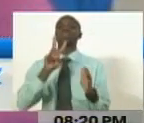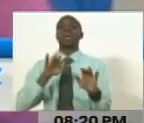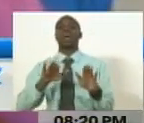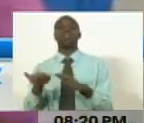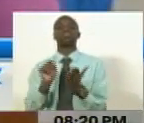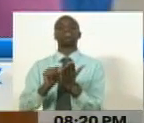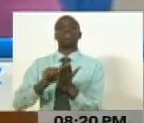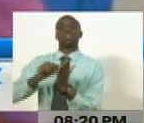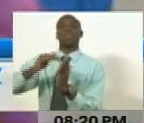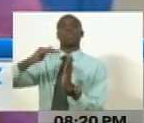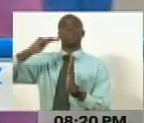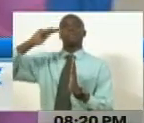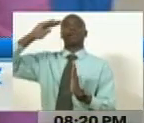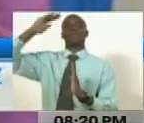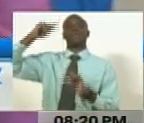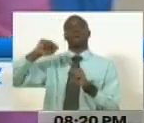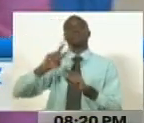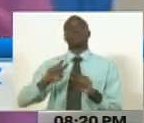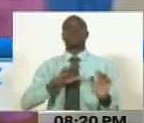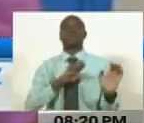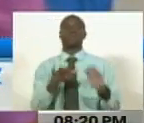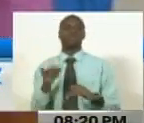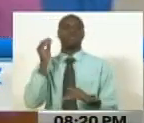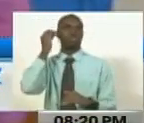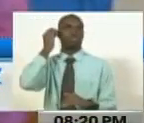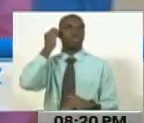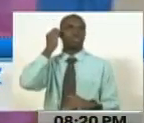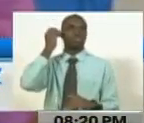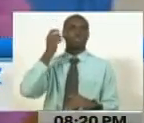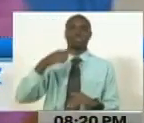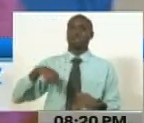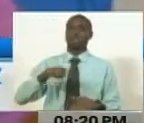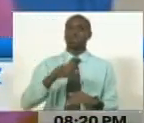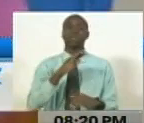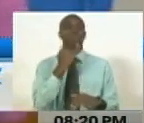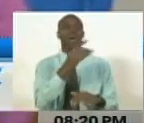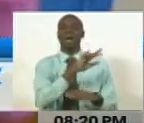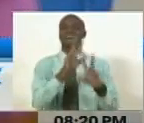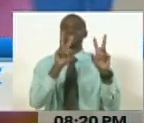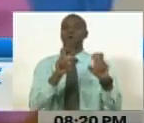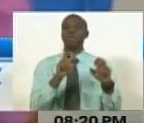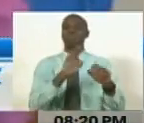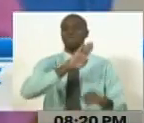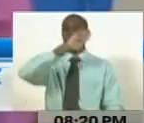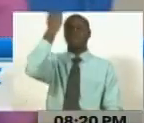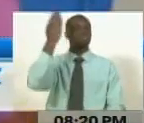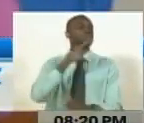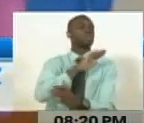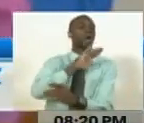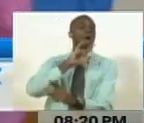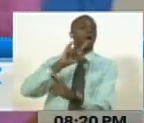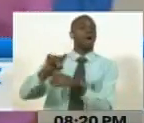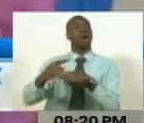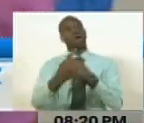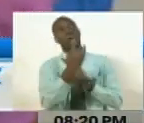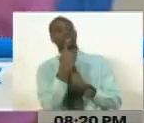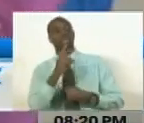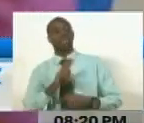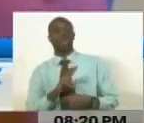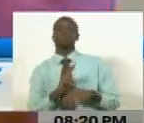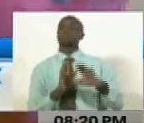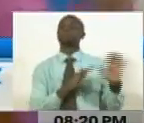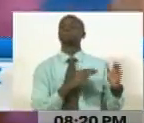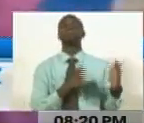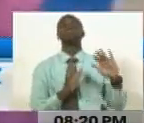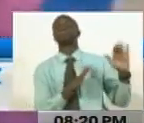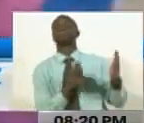lo vimos ayer, la una traición anunciada. Bueno, el secretario general,